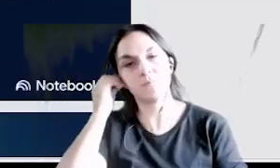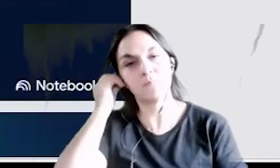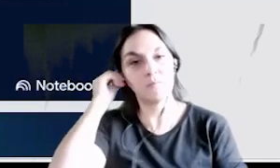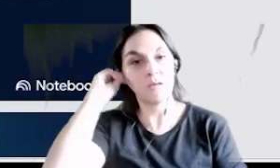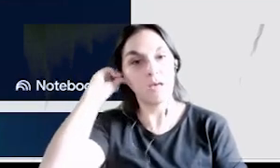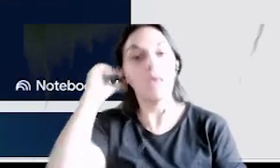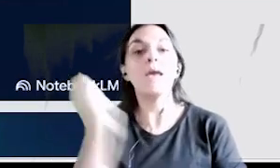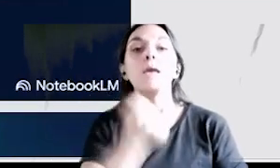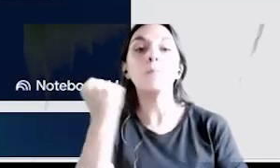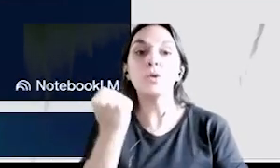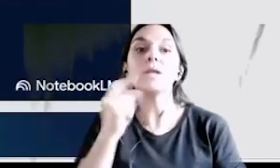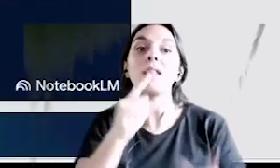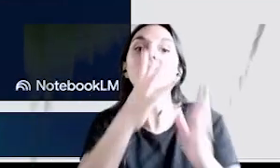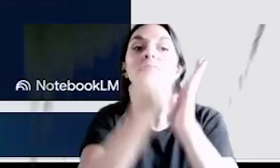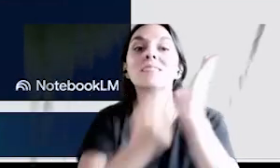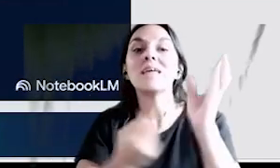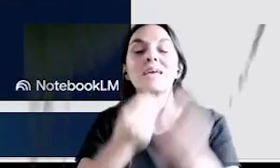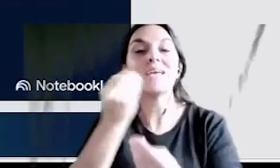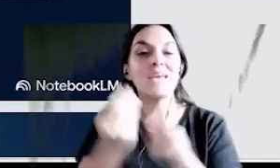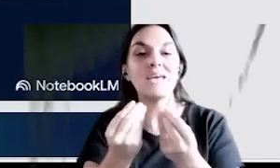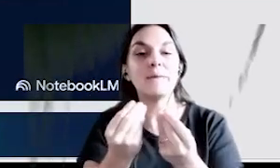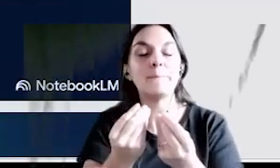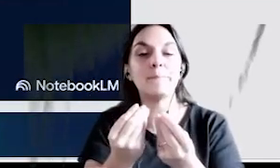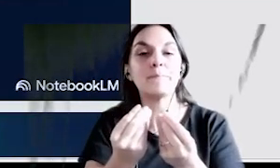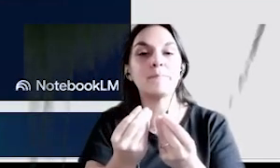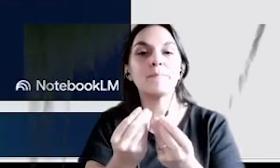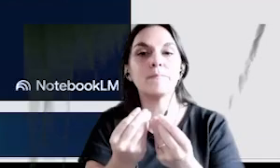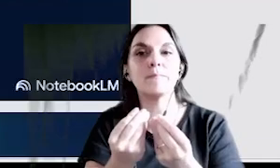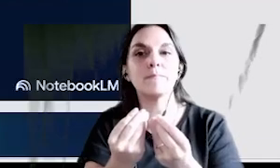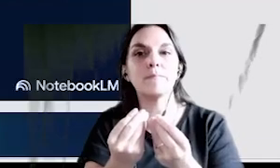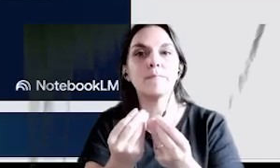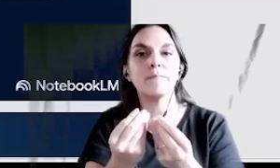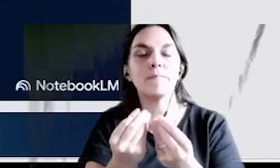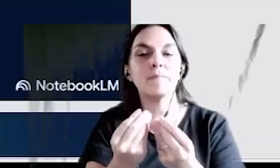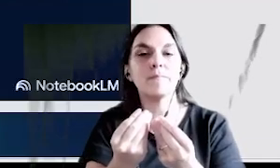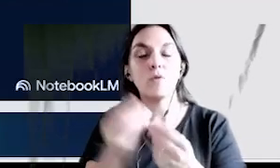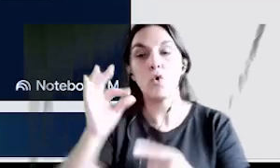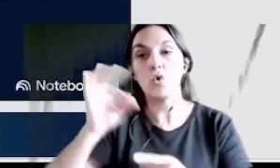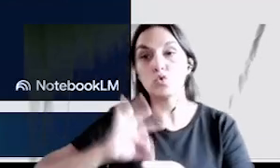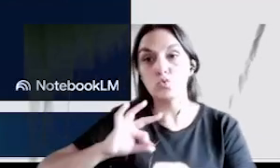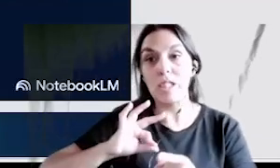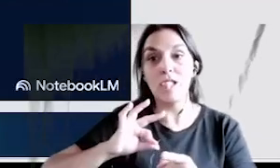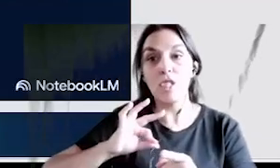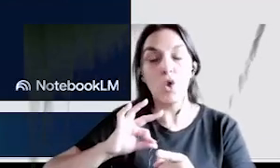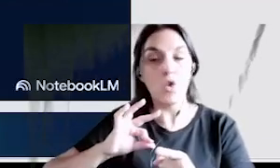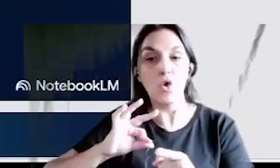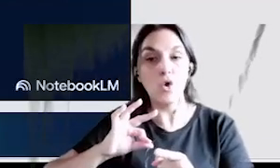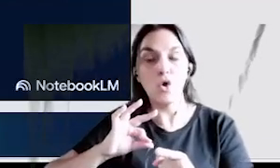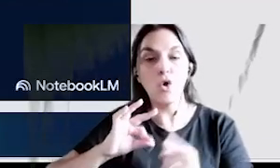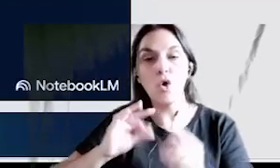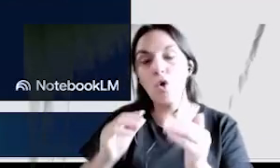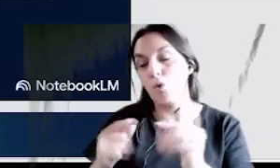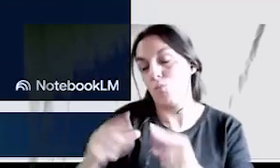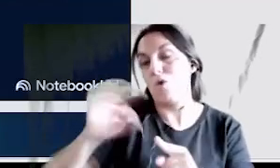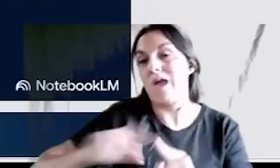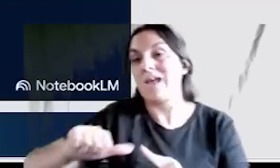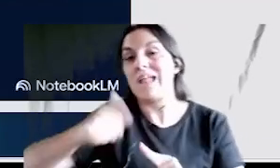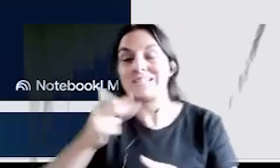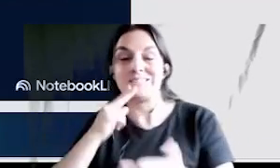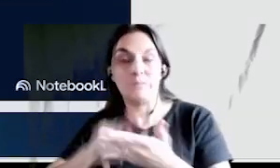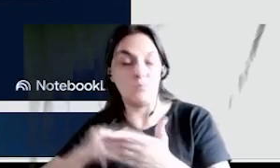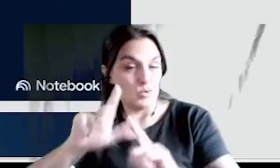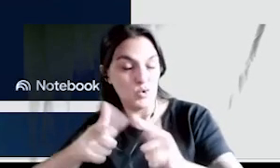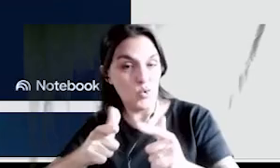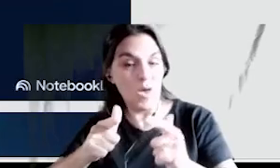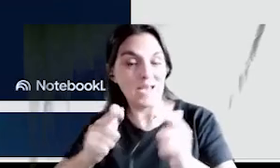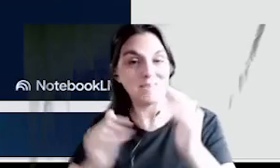estas cargas de familia no tengan ingresos superiores a la ganancia no imponible. Esto también